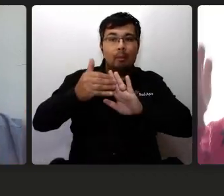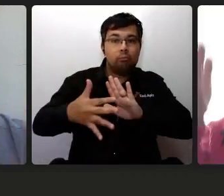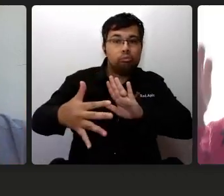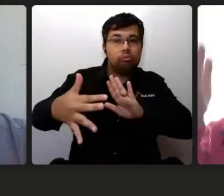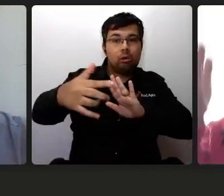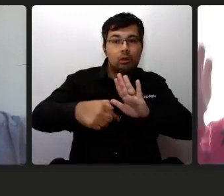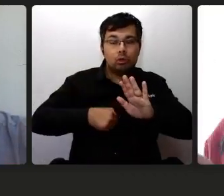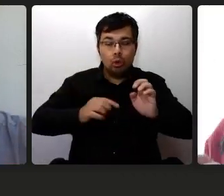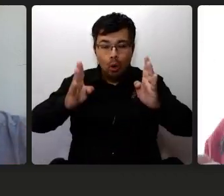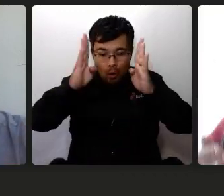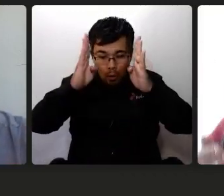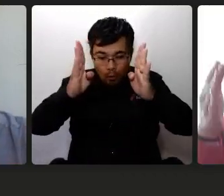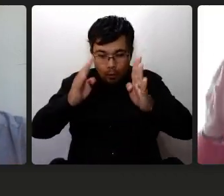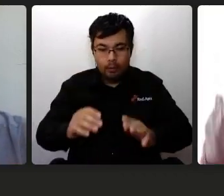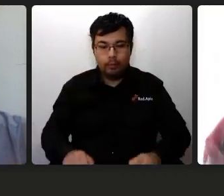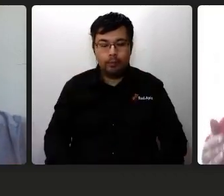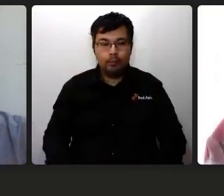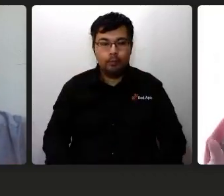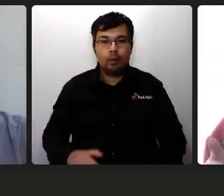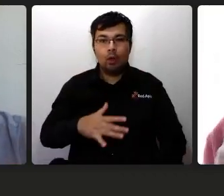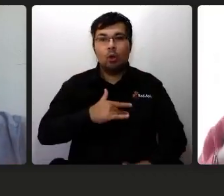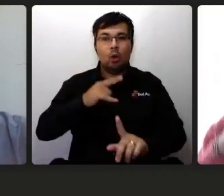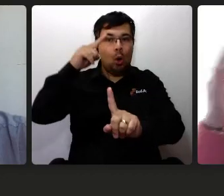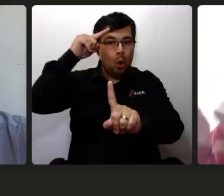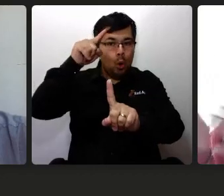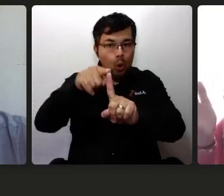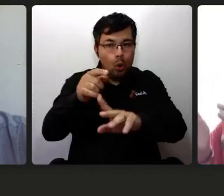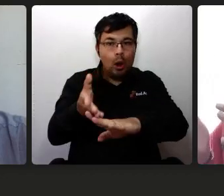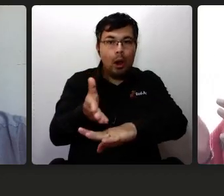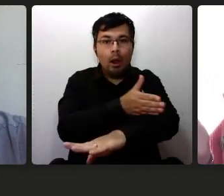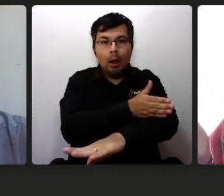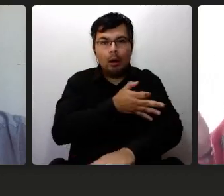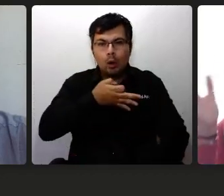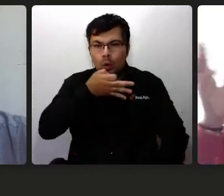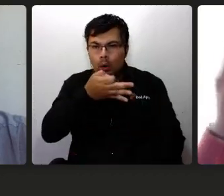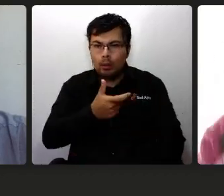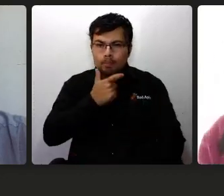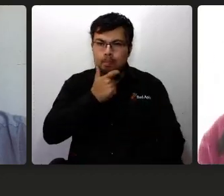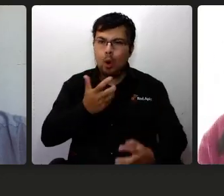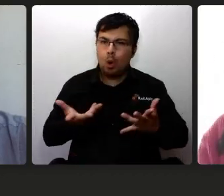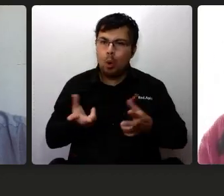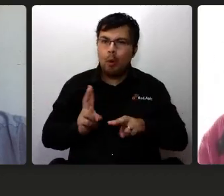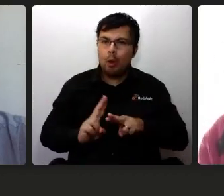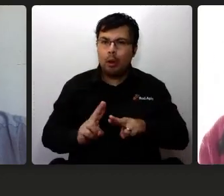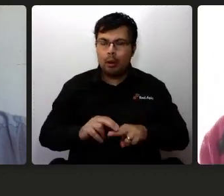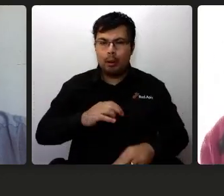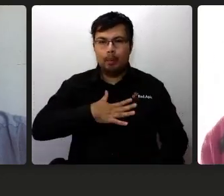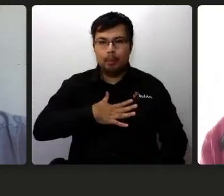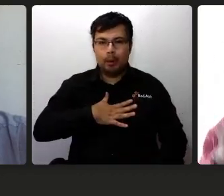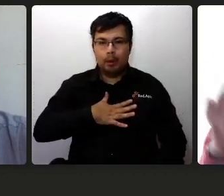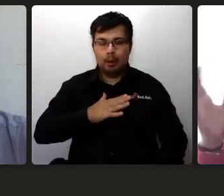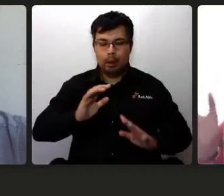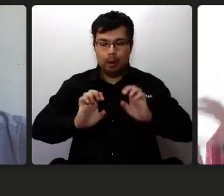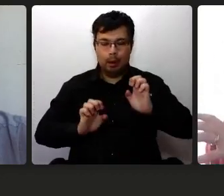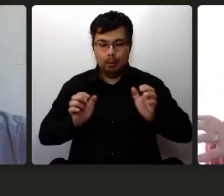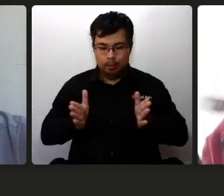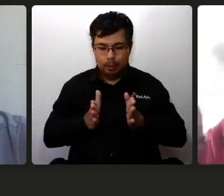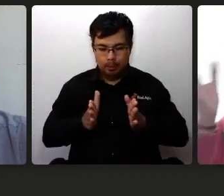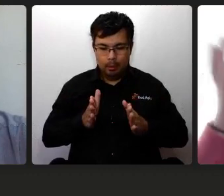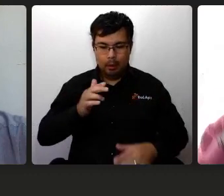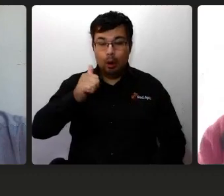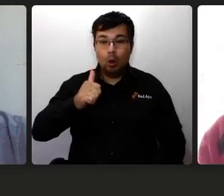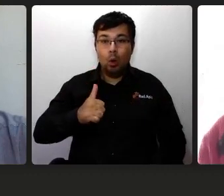me fijo los objetivos, voy a definir también cómo voy a promocionar mi pyme en función del cumplimiento de esos objetivos, voy a